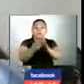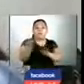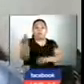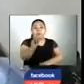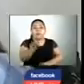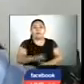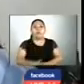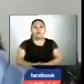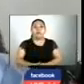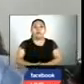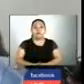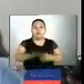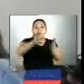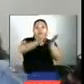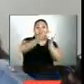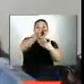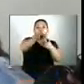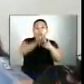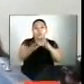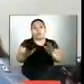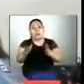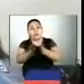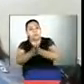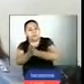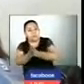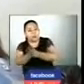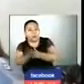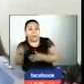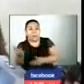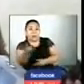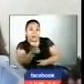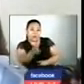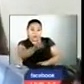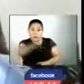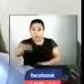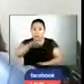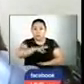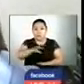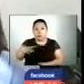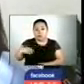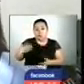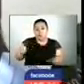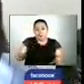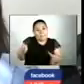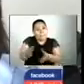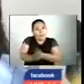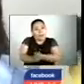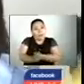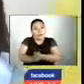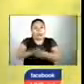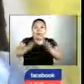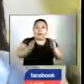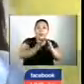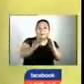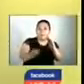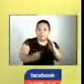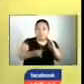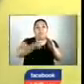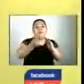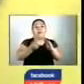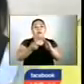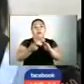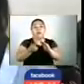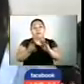Llevamos proyectos de vivienda de interés social para familias recién casados. Tu primer vivienda es un proyecto que